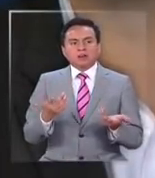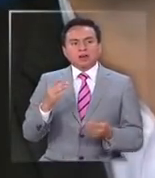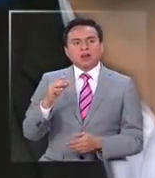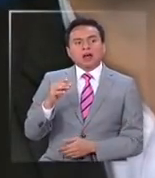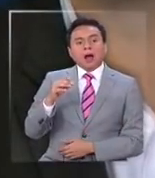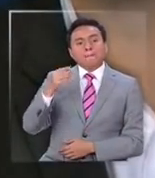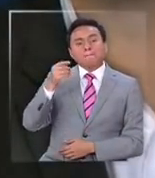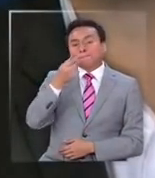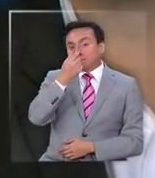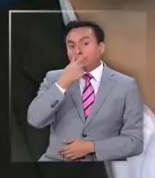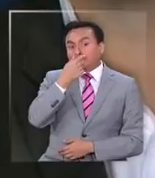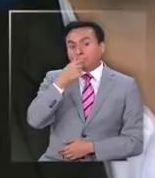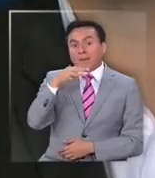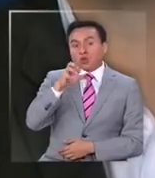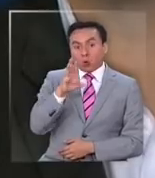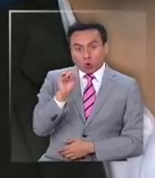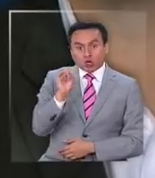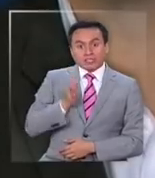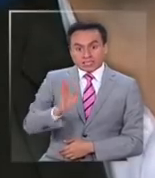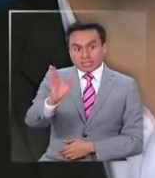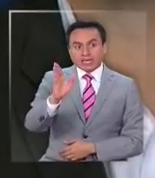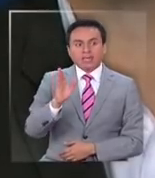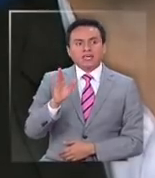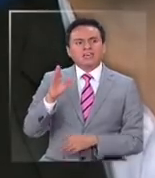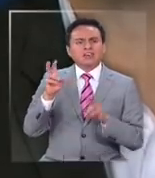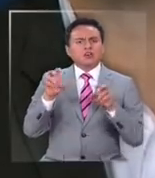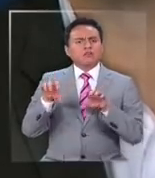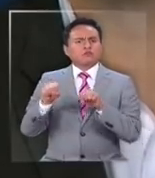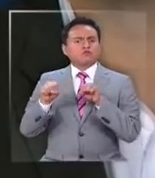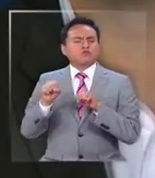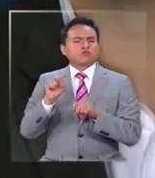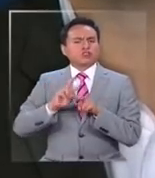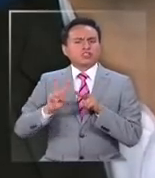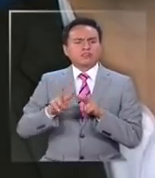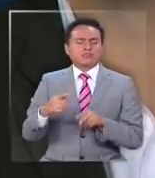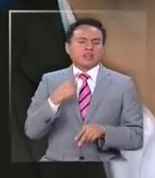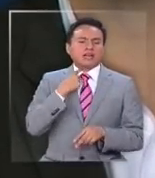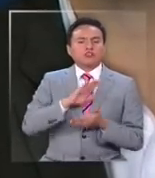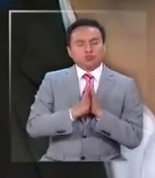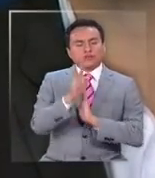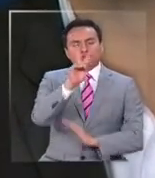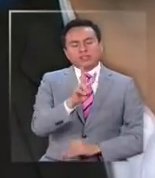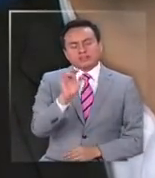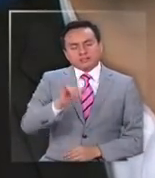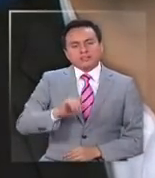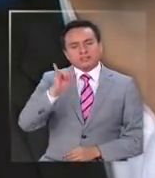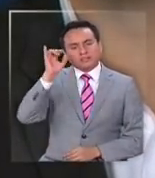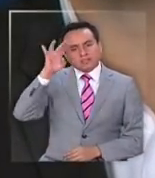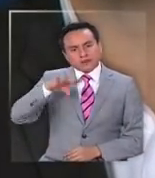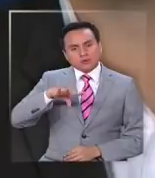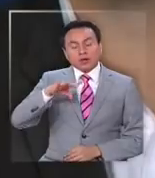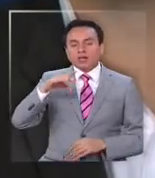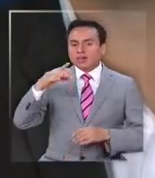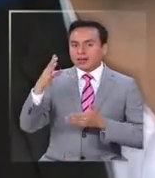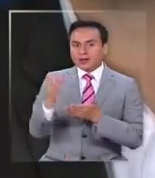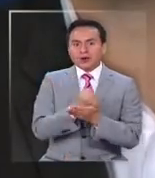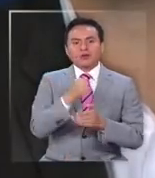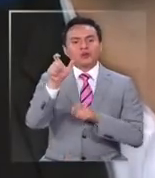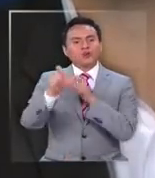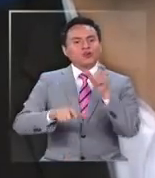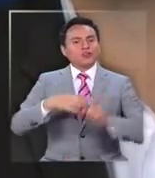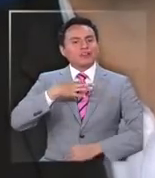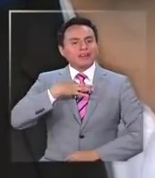sigue usurpando funciones, es un fracaso para toda Venezuela, eso sí lo sabemos claramente. Ahora, lo que es un logro ciudadano,